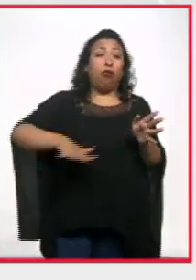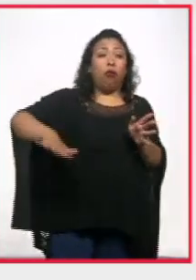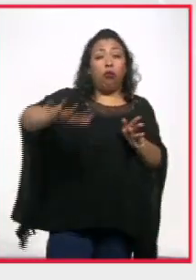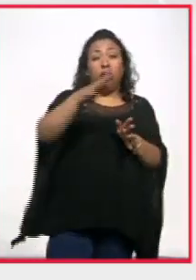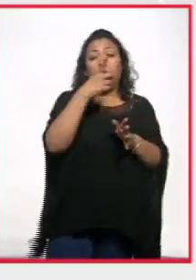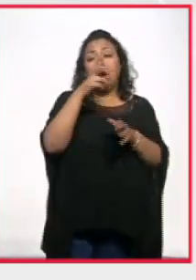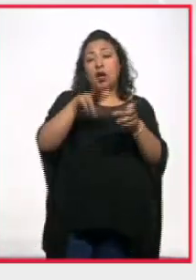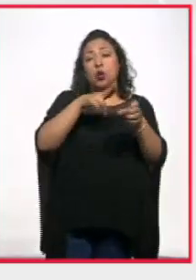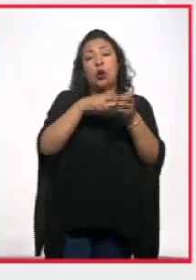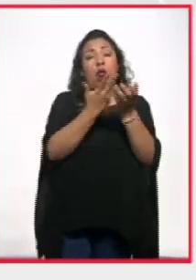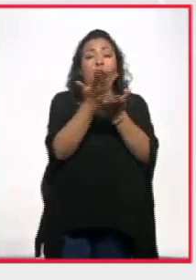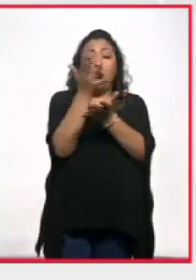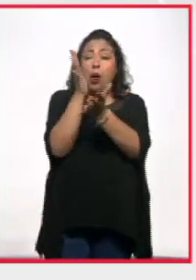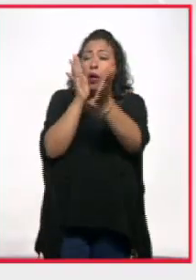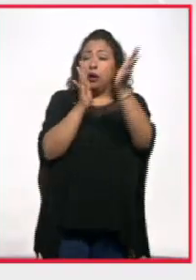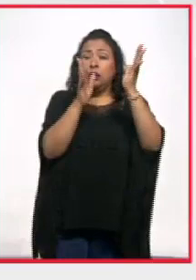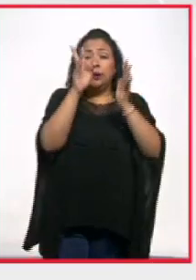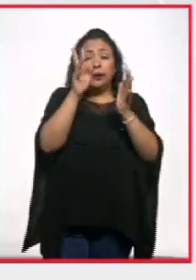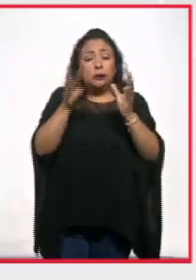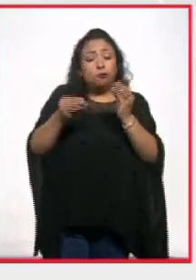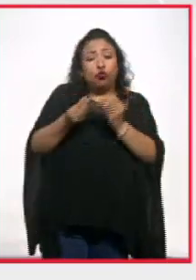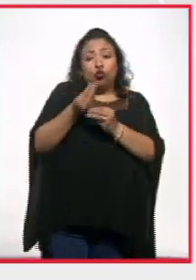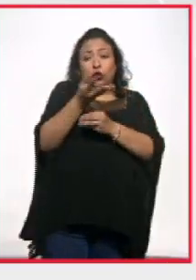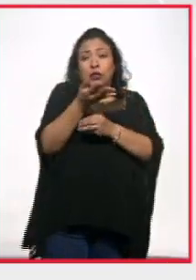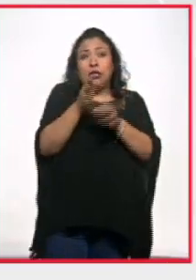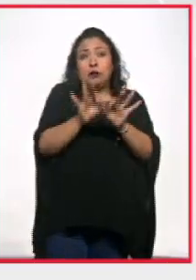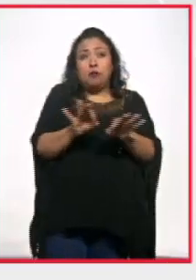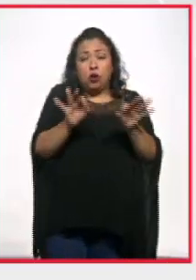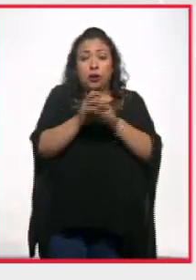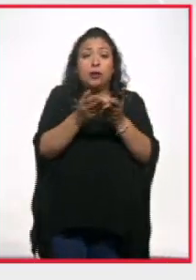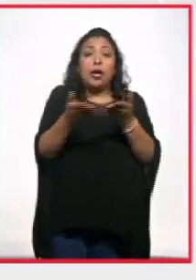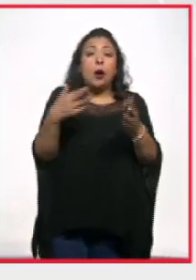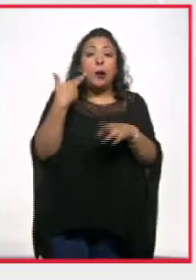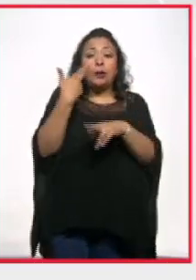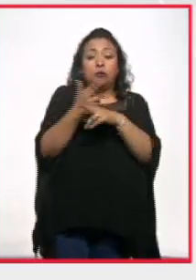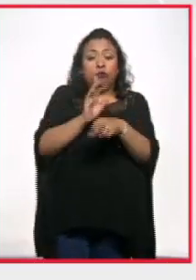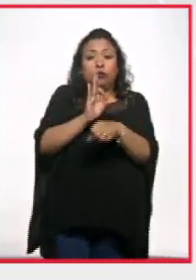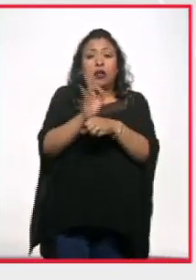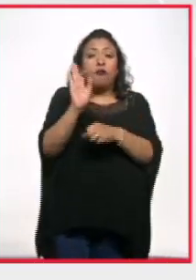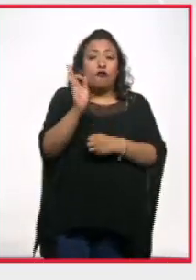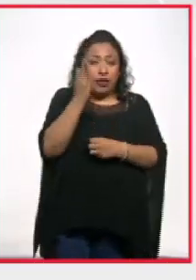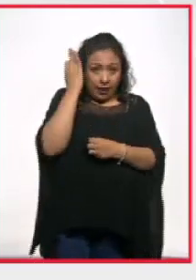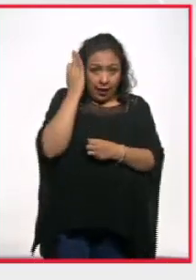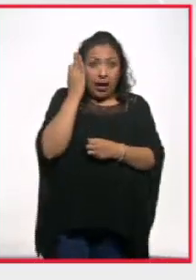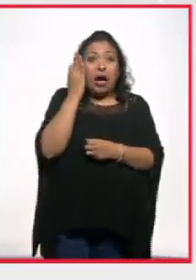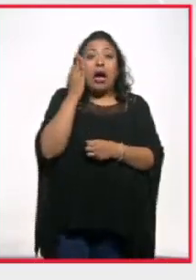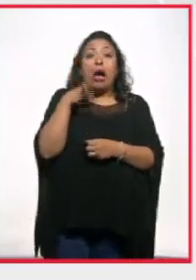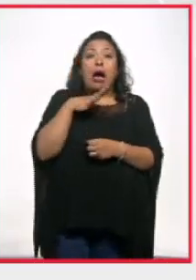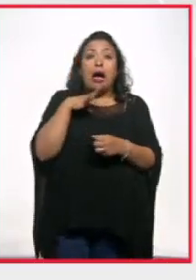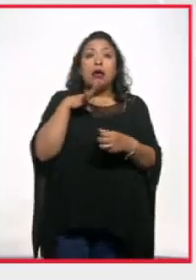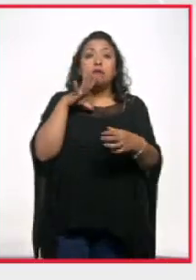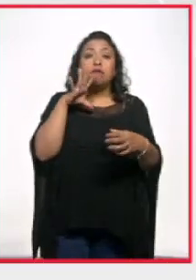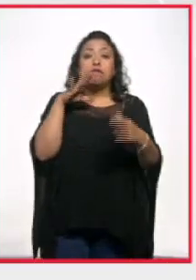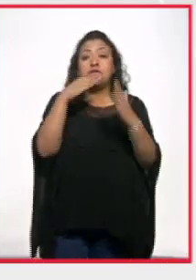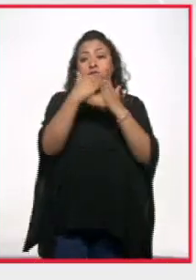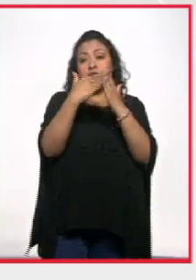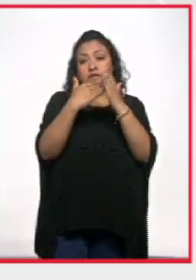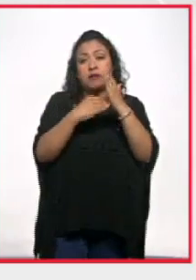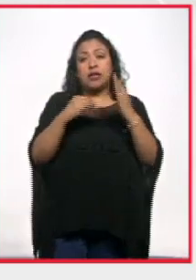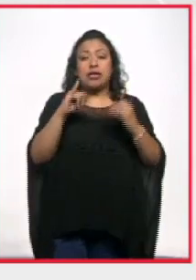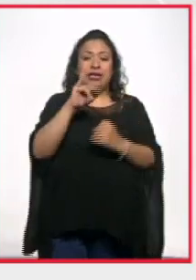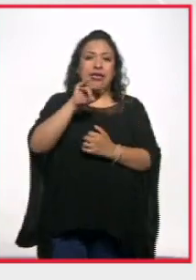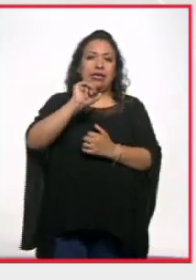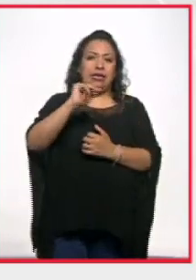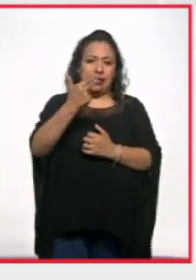comentas natural, que le da una plusvalía muy interesante y ahora bajo la protección federal con los lineamientos del Instituto